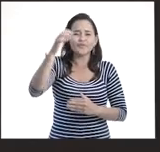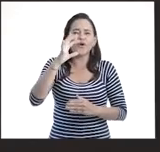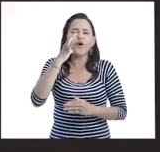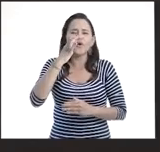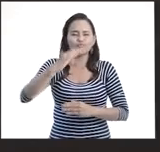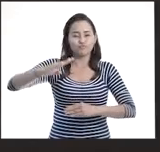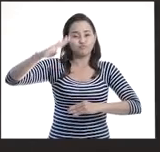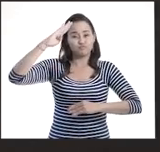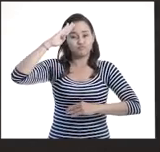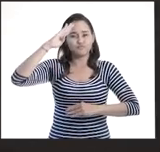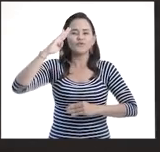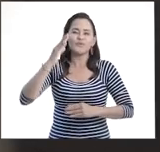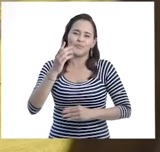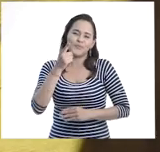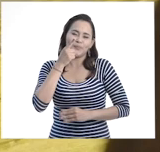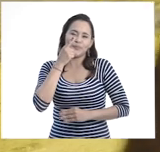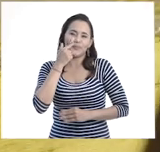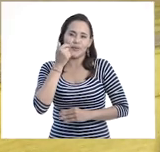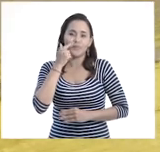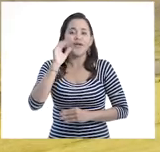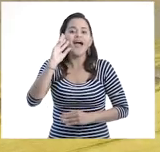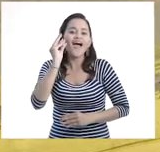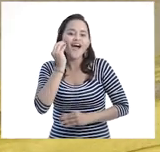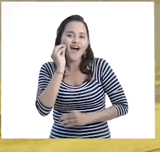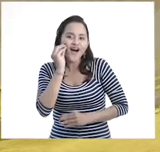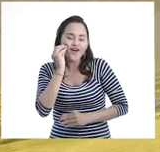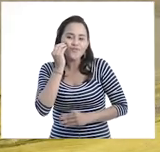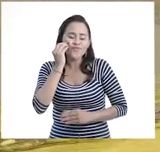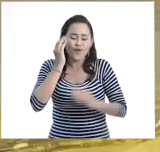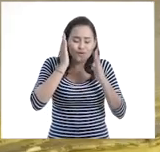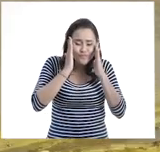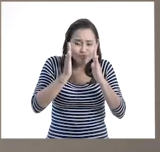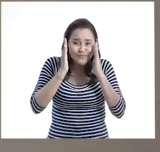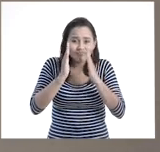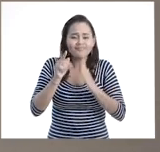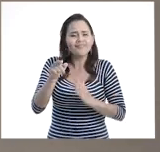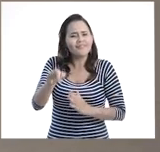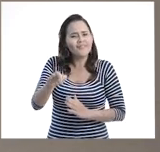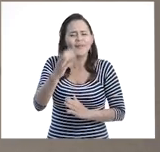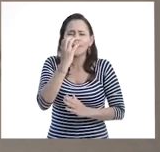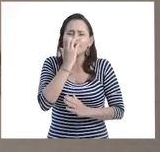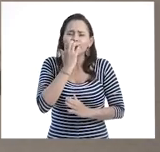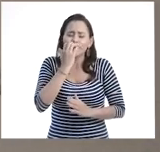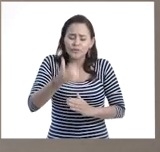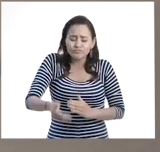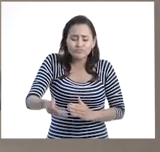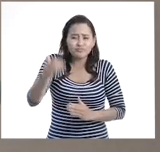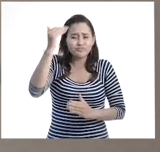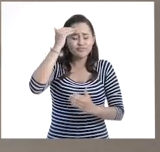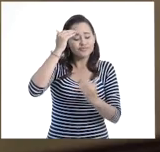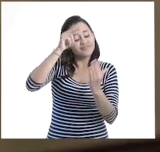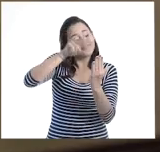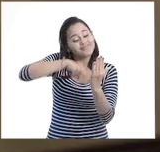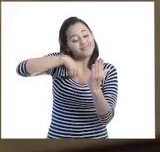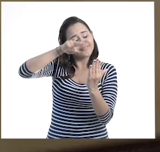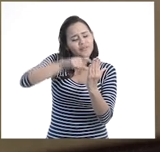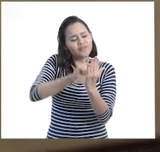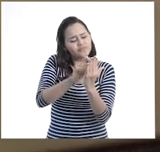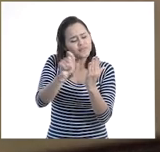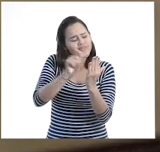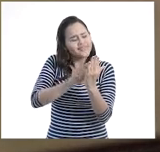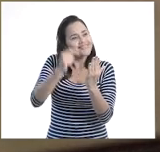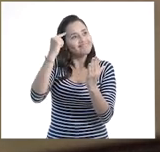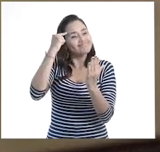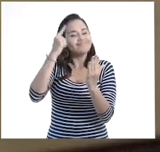y la abuela Tranquilina Iguarán, donde creció su interés por los libros y la escritura, y donde las realidades